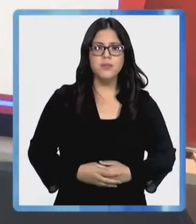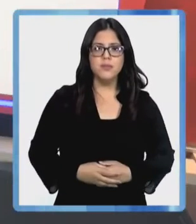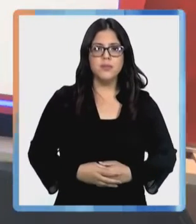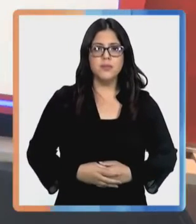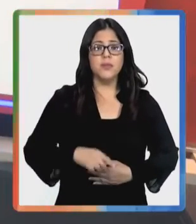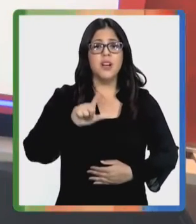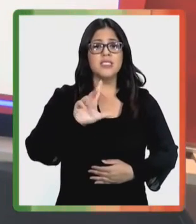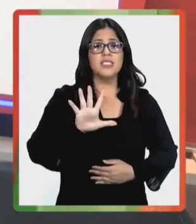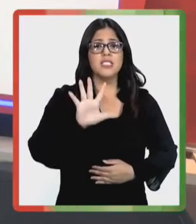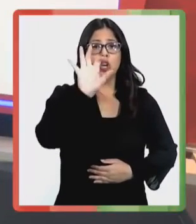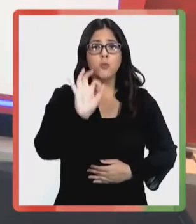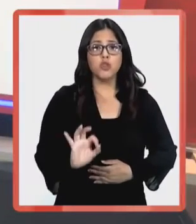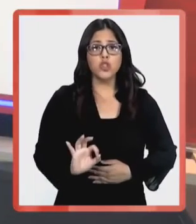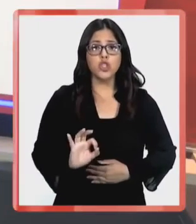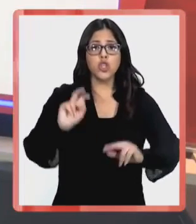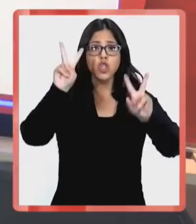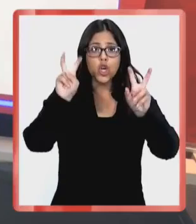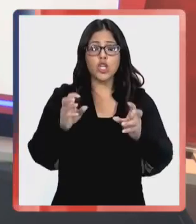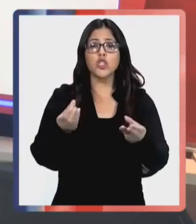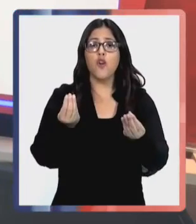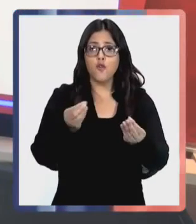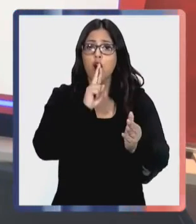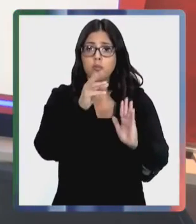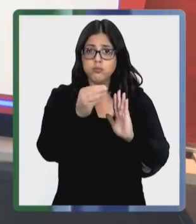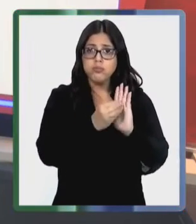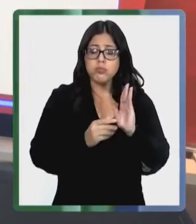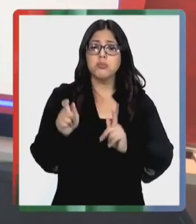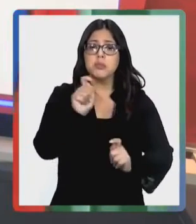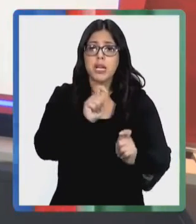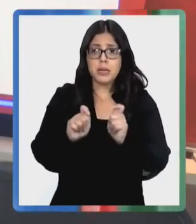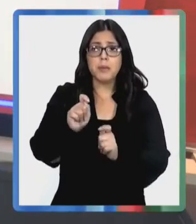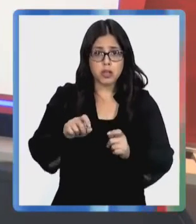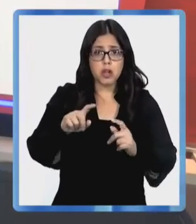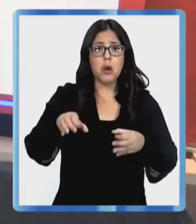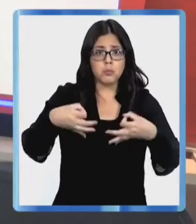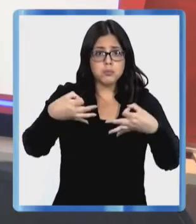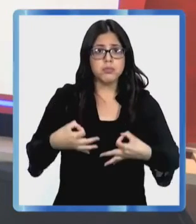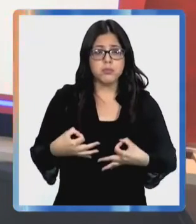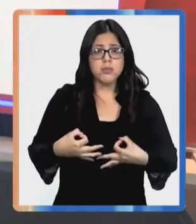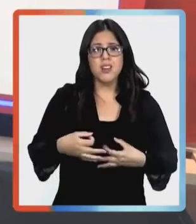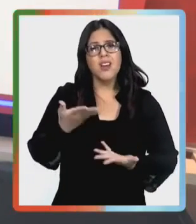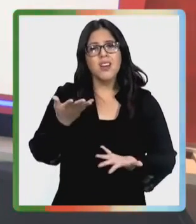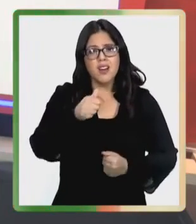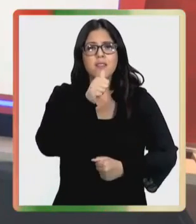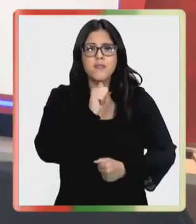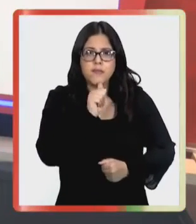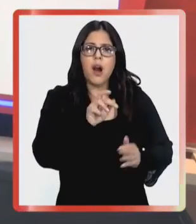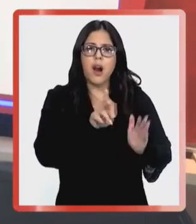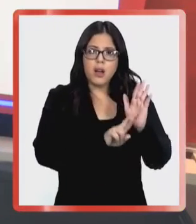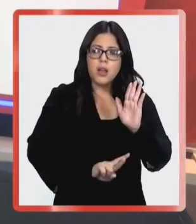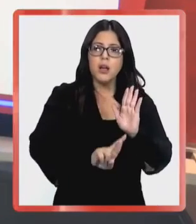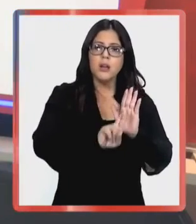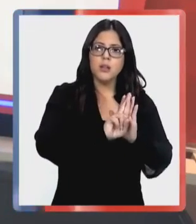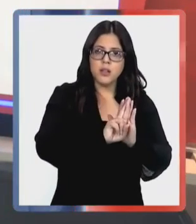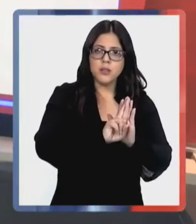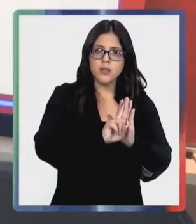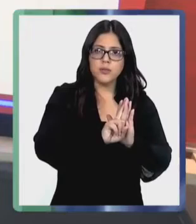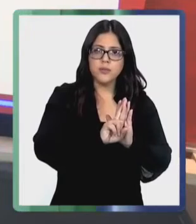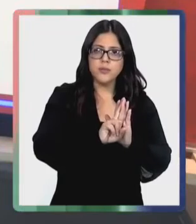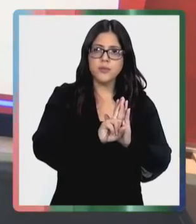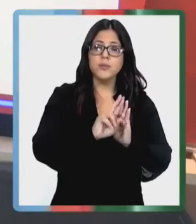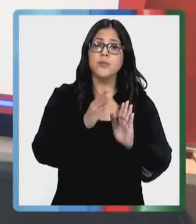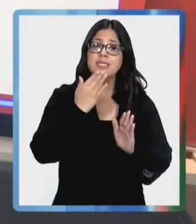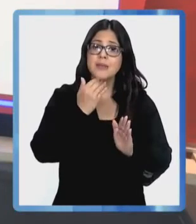Aunque el 75% de los casos tienen buen resultado y los tratamientos tienen buen resultado, todavía falta rehabilitación